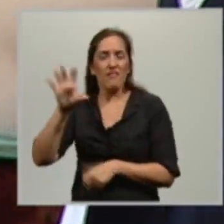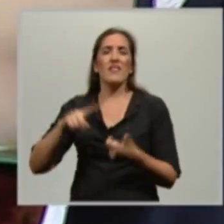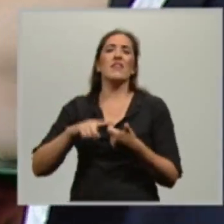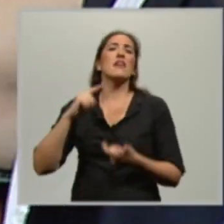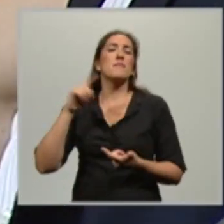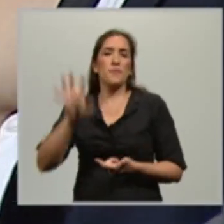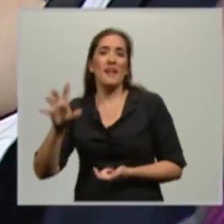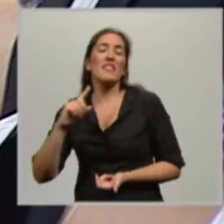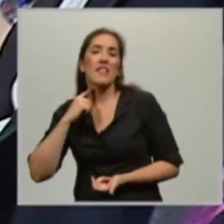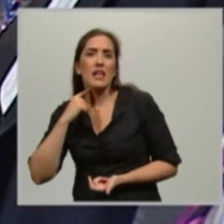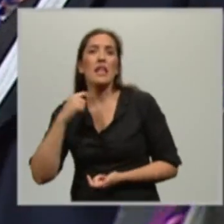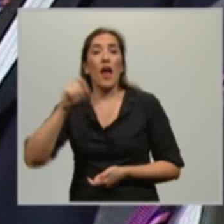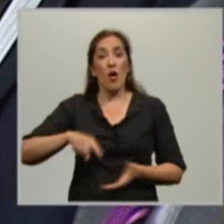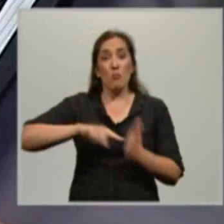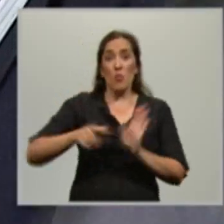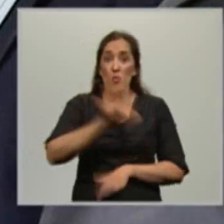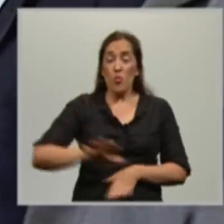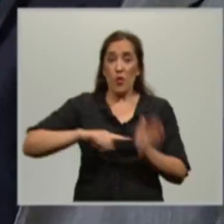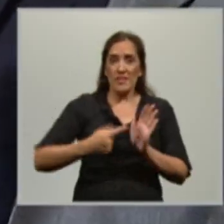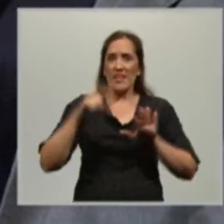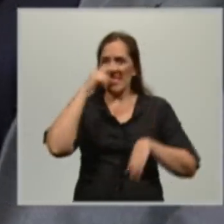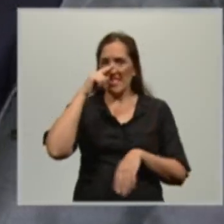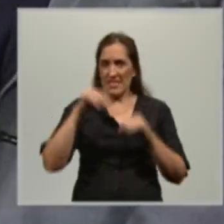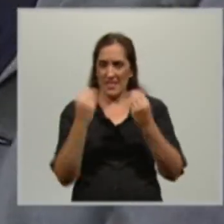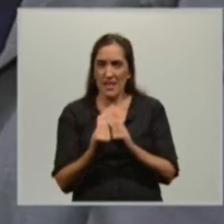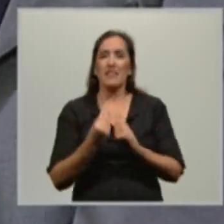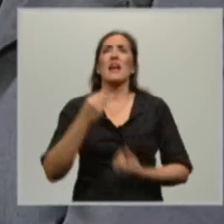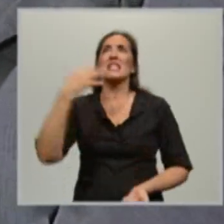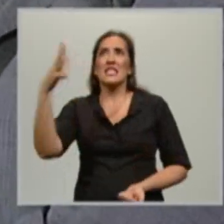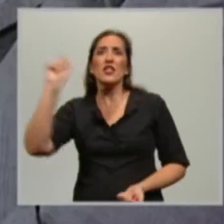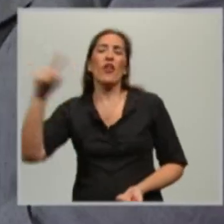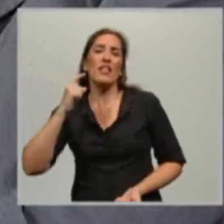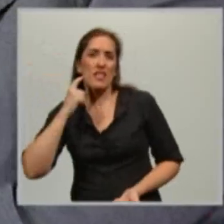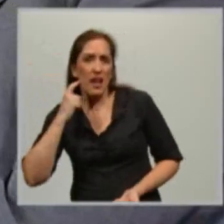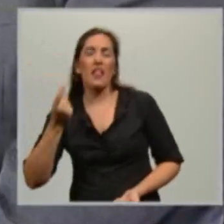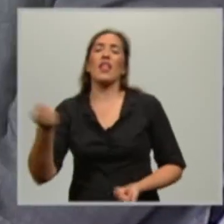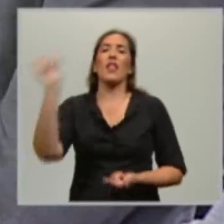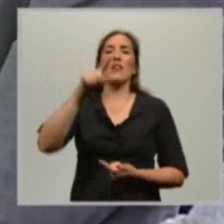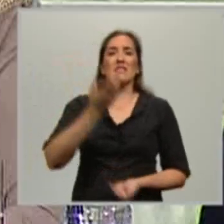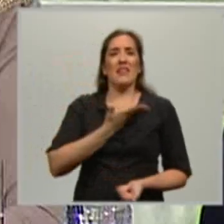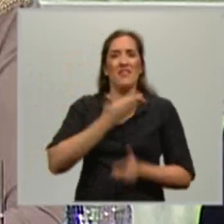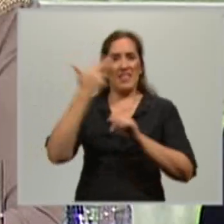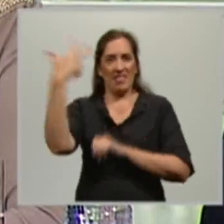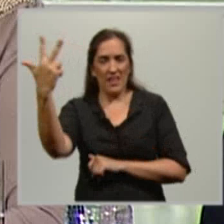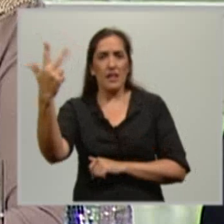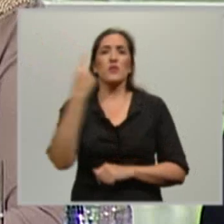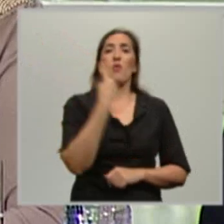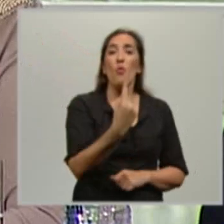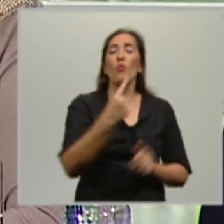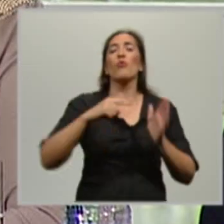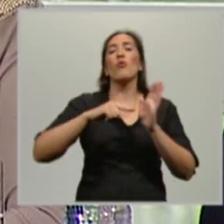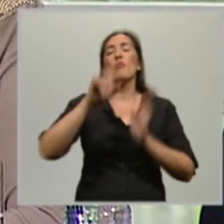Ríos, 7 de la provincia de Buenos Aires, 5 de la provincia de Entre Ríos, 3 de la provincia de Santa Fe, 1 de